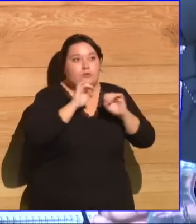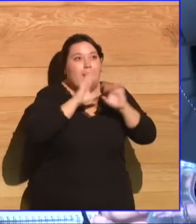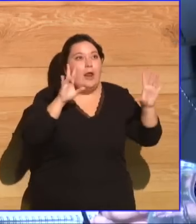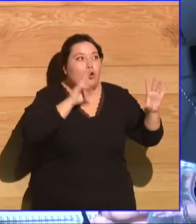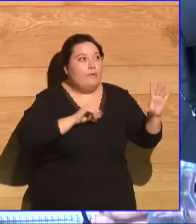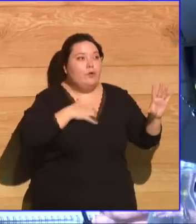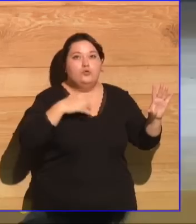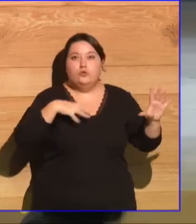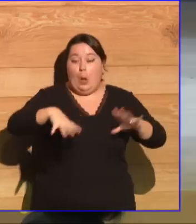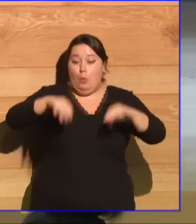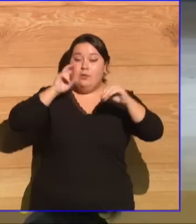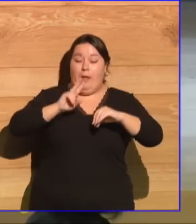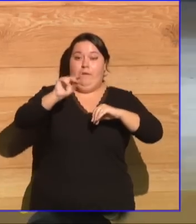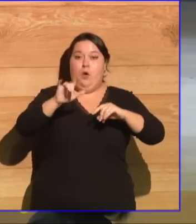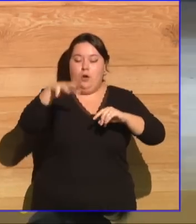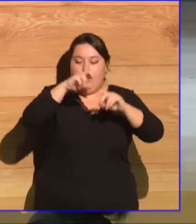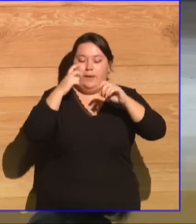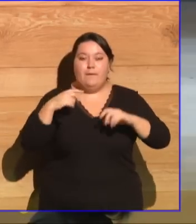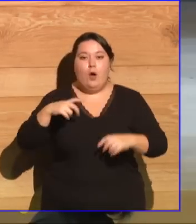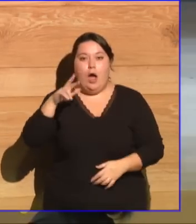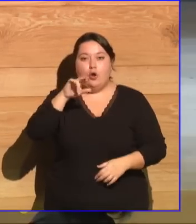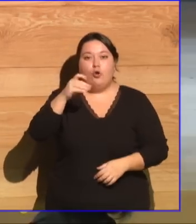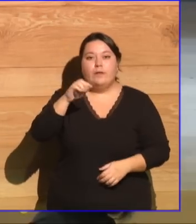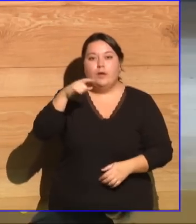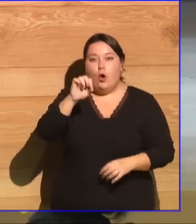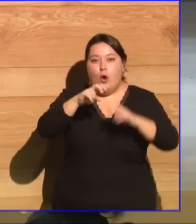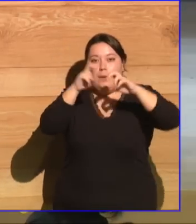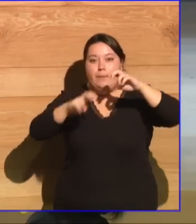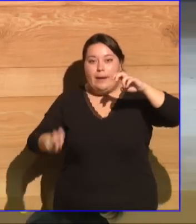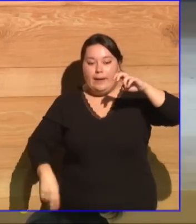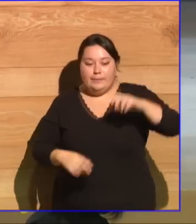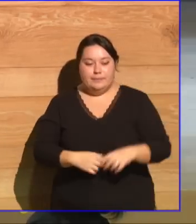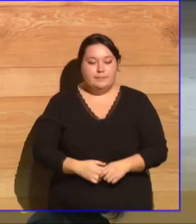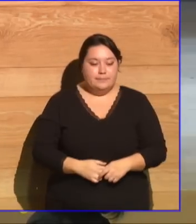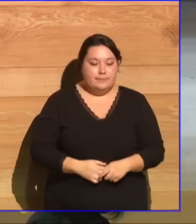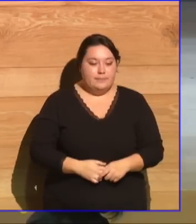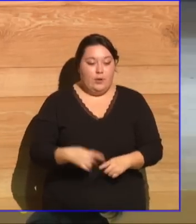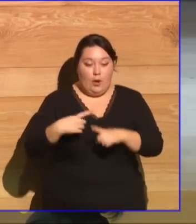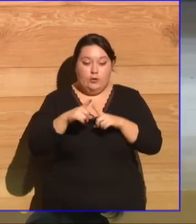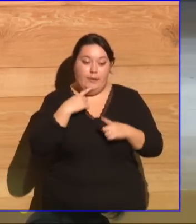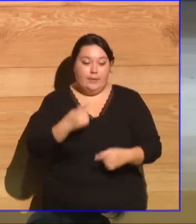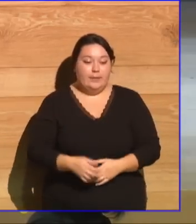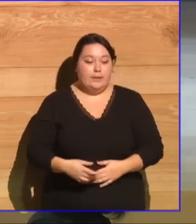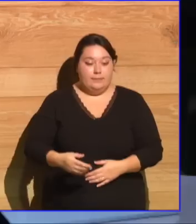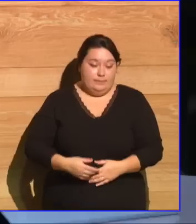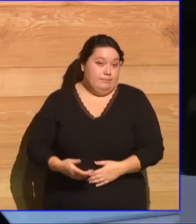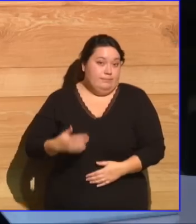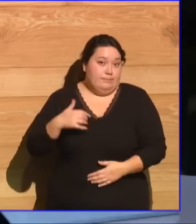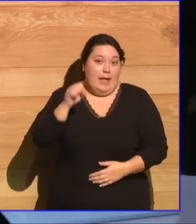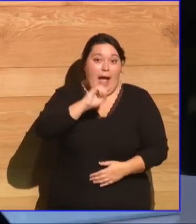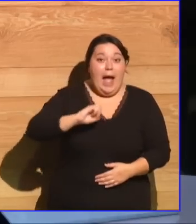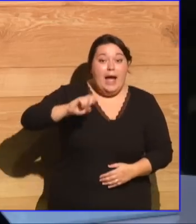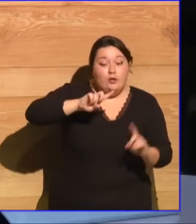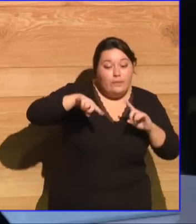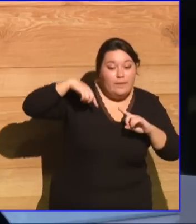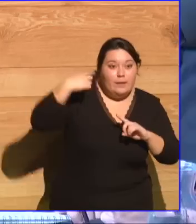del Sinaí y veo bajar a Rodrigo, que ahora va a decir una serie de cosas. Años después,